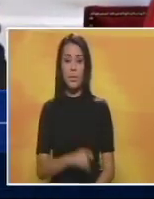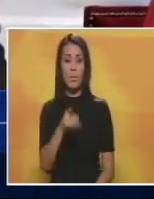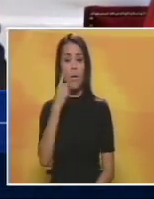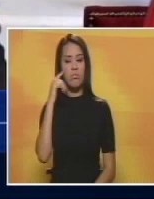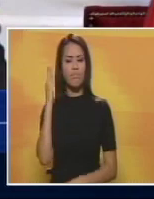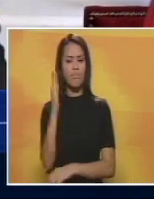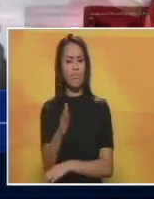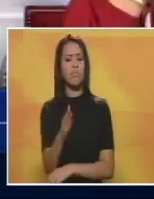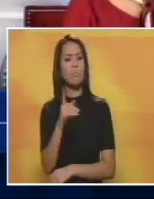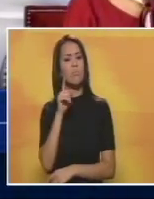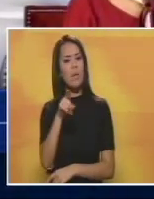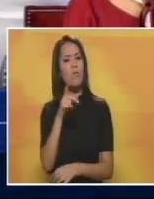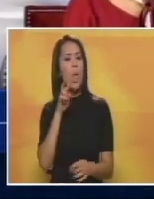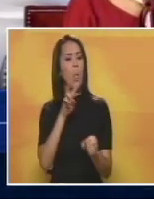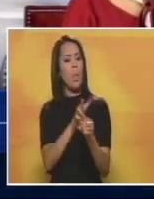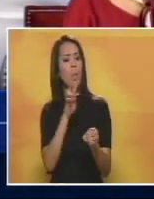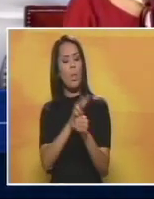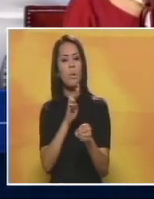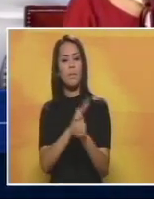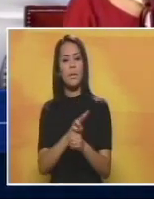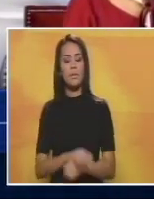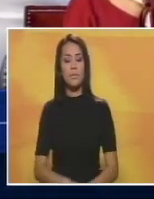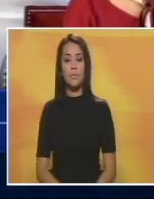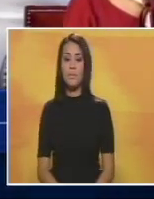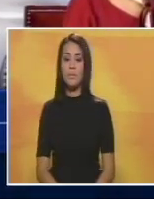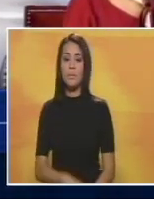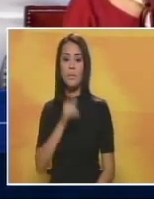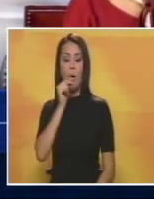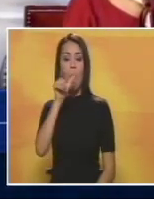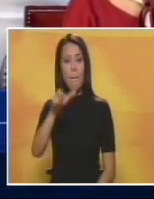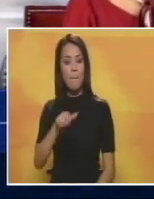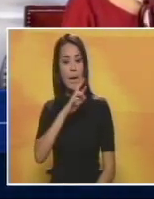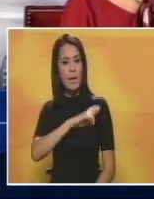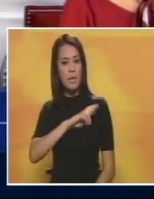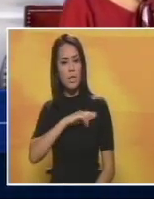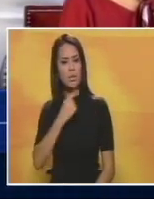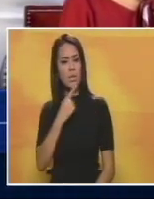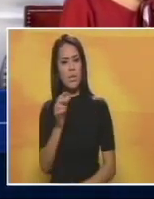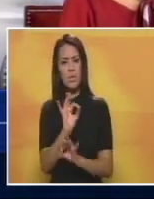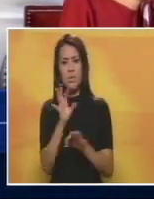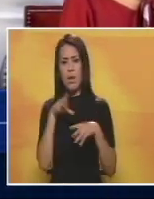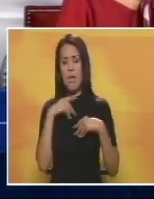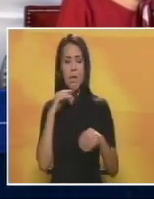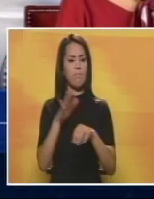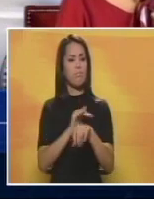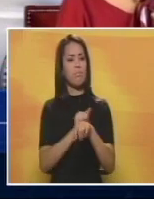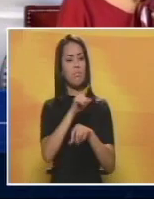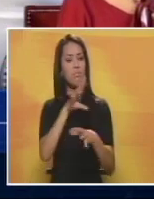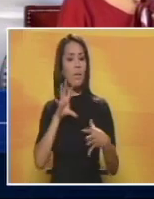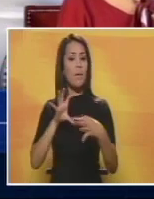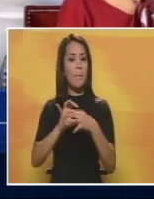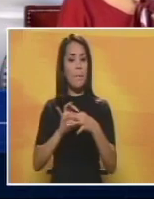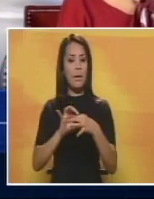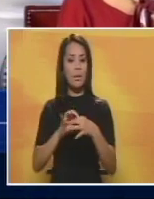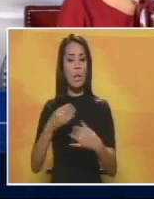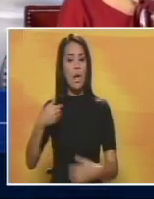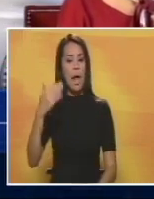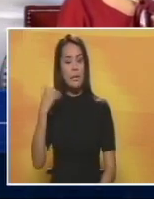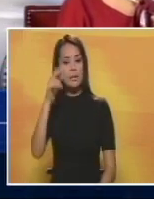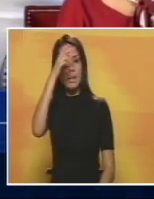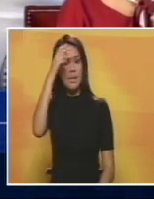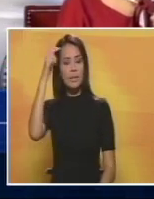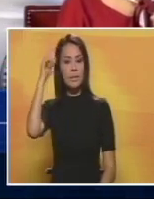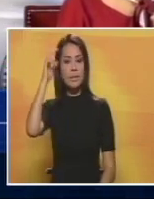presunto encubrimiento de casos de abusos sexuales. El religioso, que no declaró, es acusado por su vinculación con el ex canciller